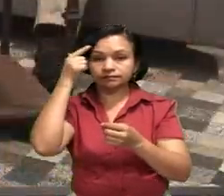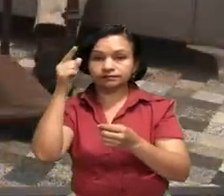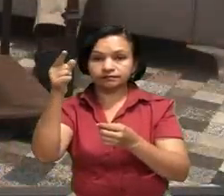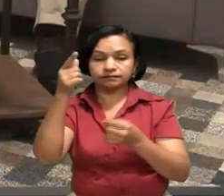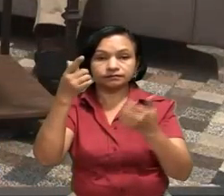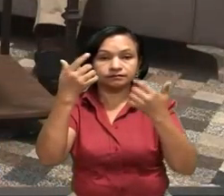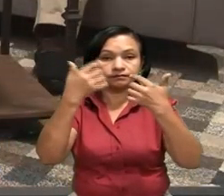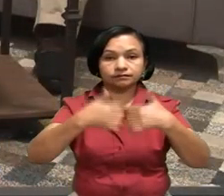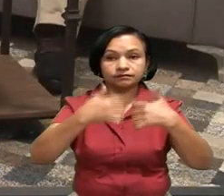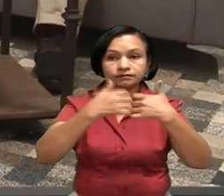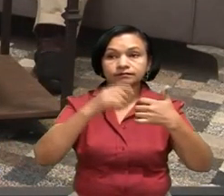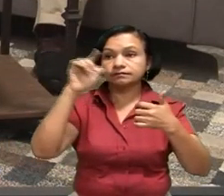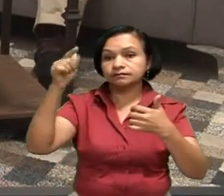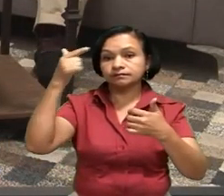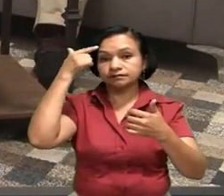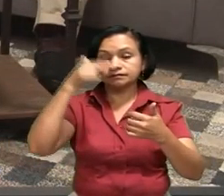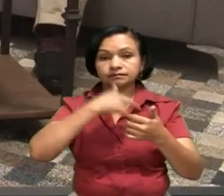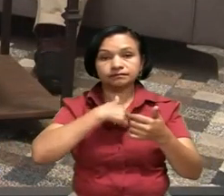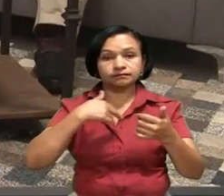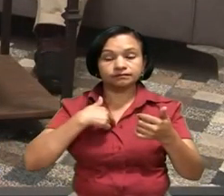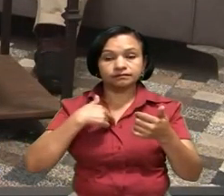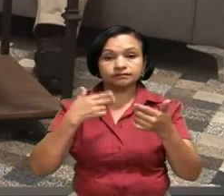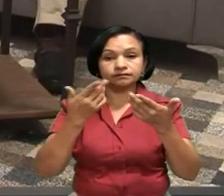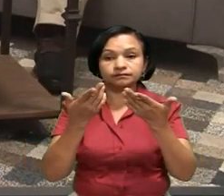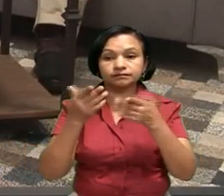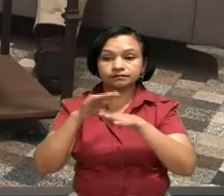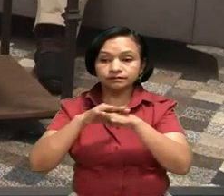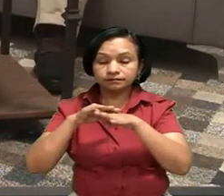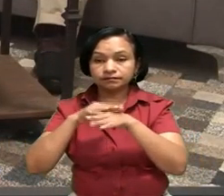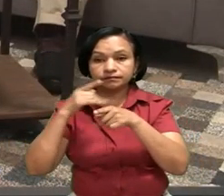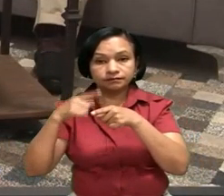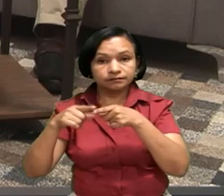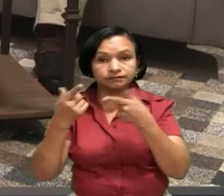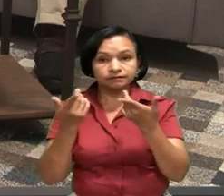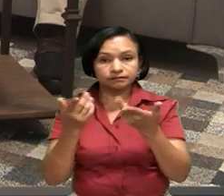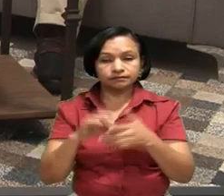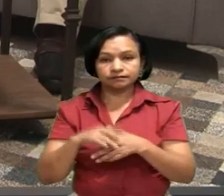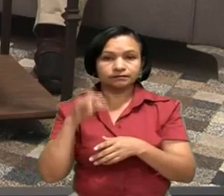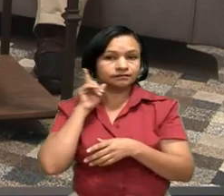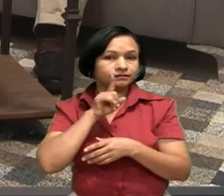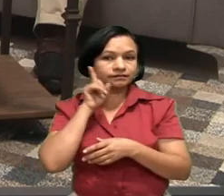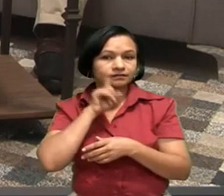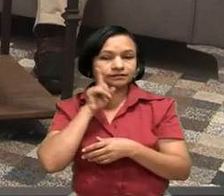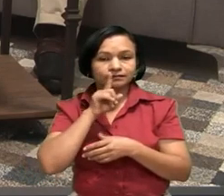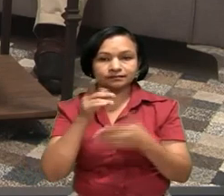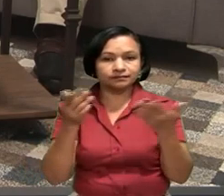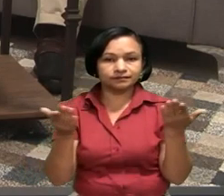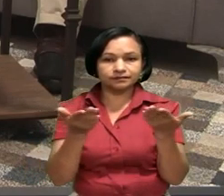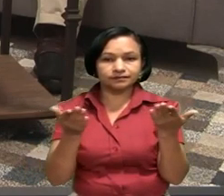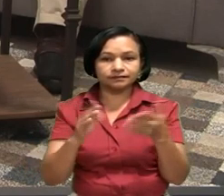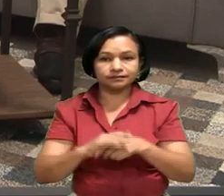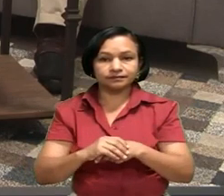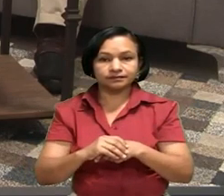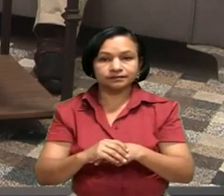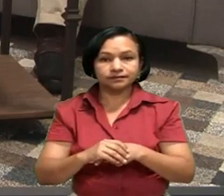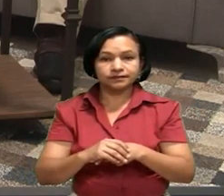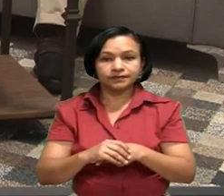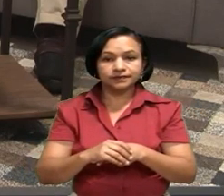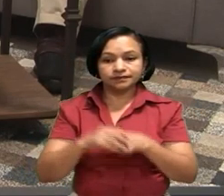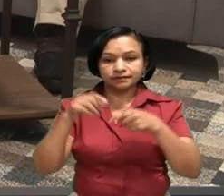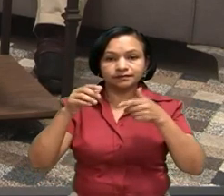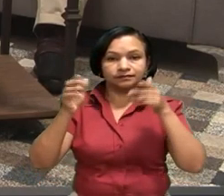las empresas fomentar los espacios no es eso no es eso no es cierto es decir esto es un este es